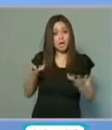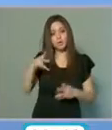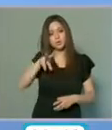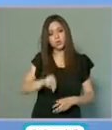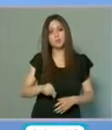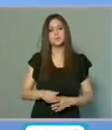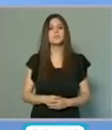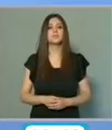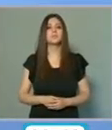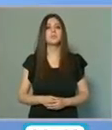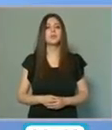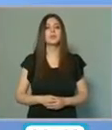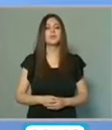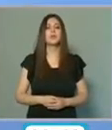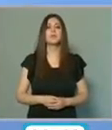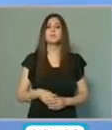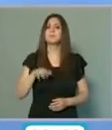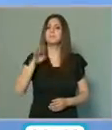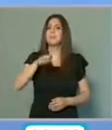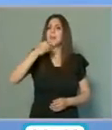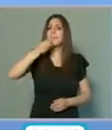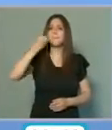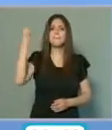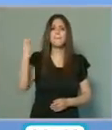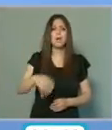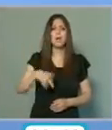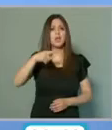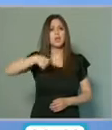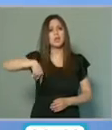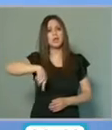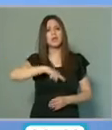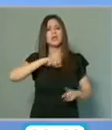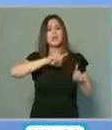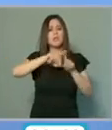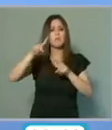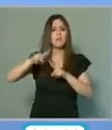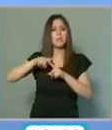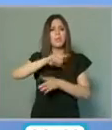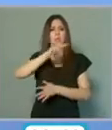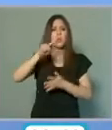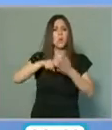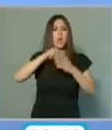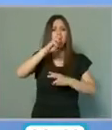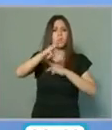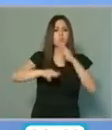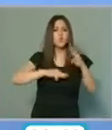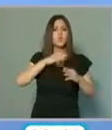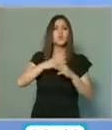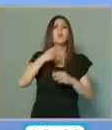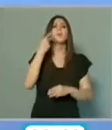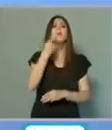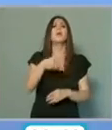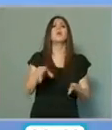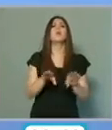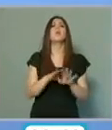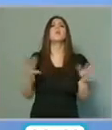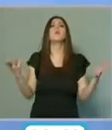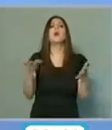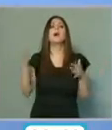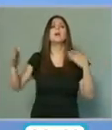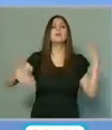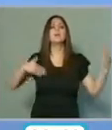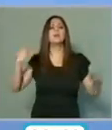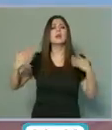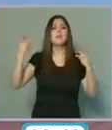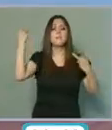entonces, o sea, de alguna manera qué padre que prevalezca así en varias partes del mundo. Y entonces, ¿cómo se hacen los festejos de esta primavera en